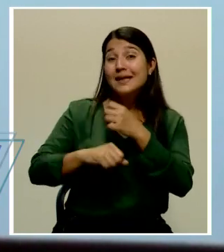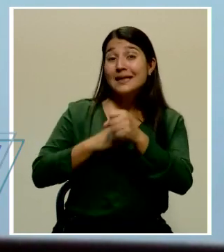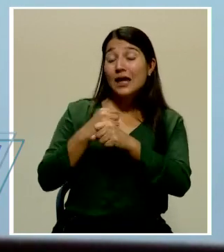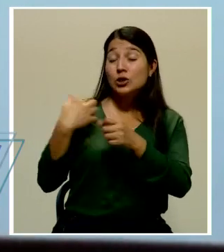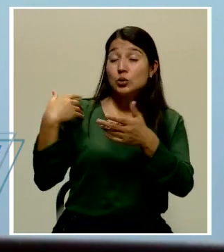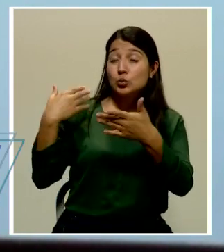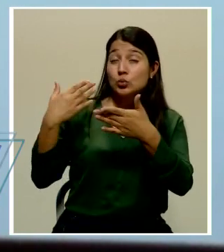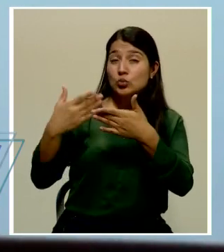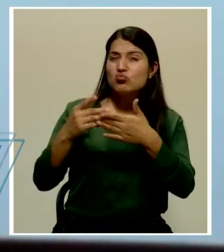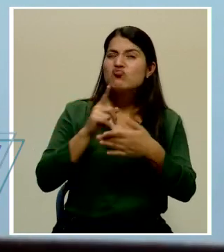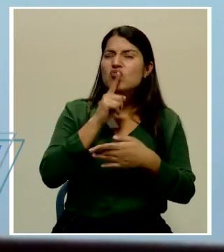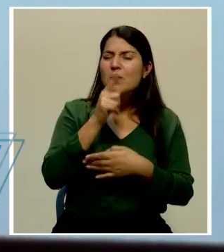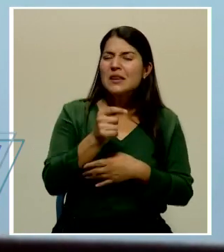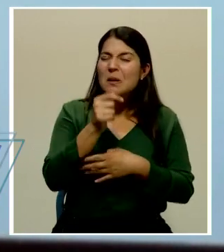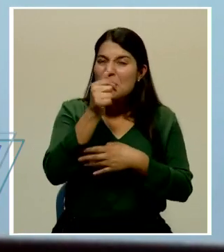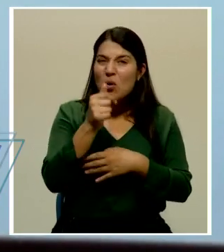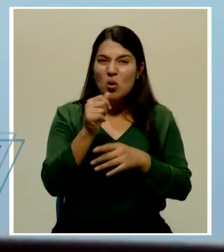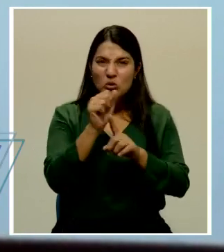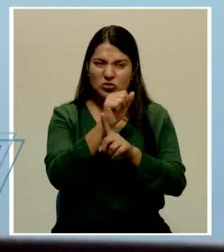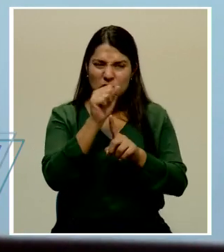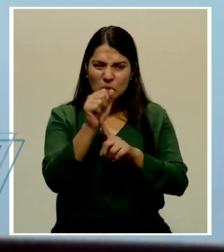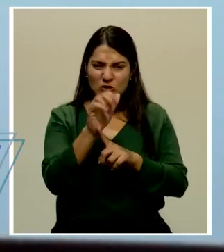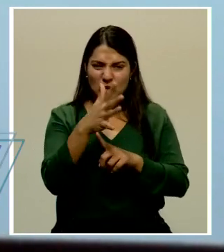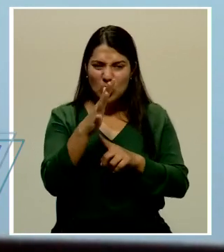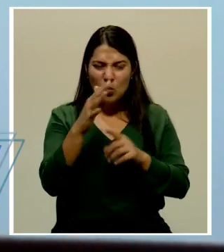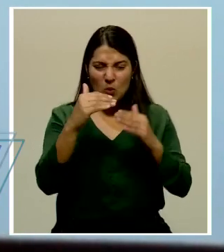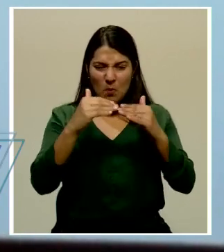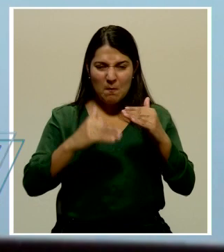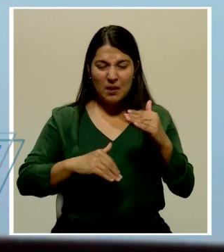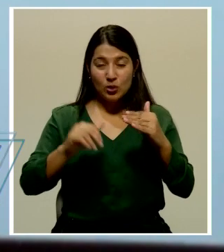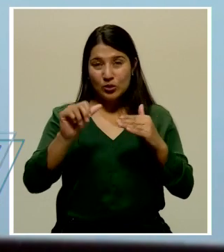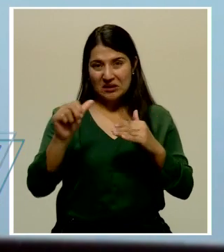trabajado, menos de 10 tal vez,